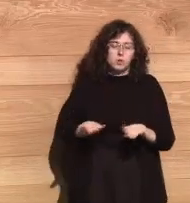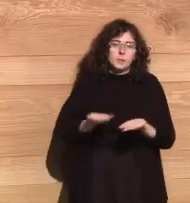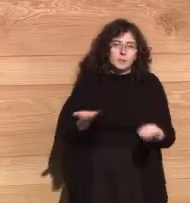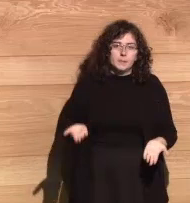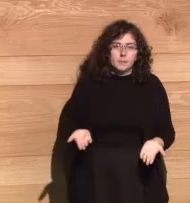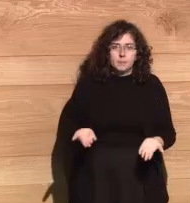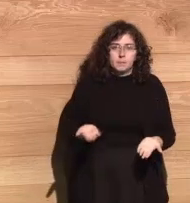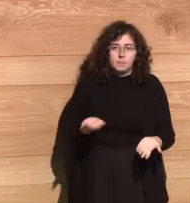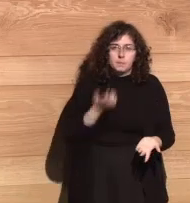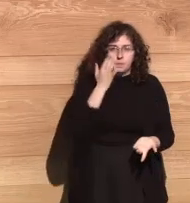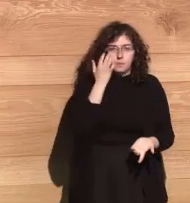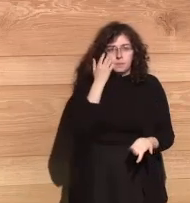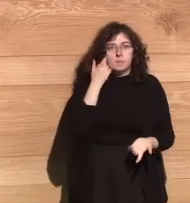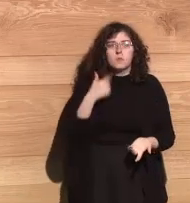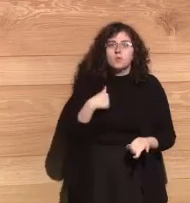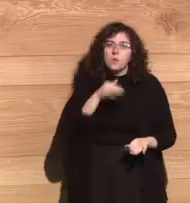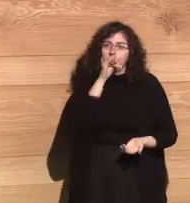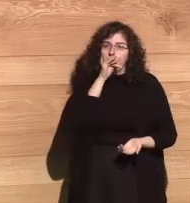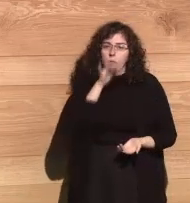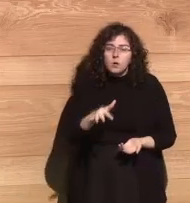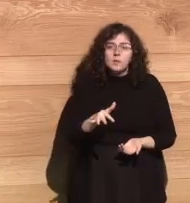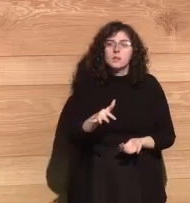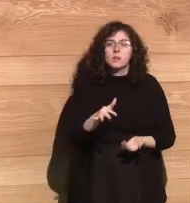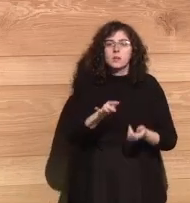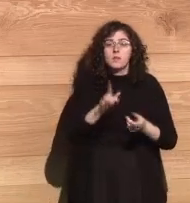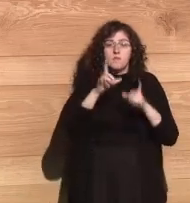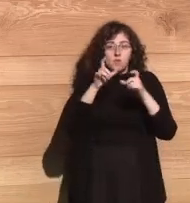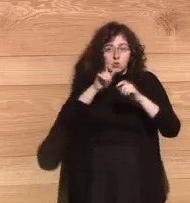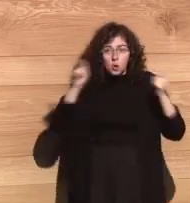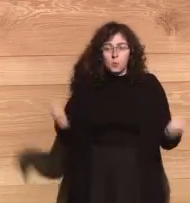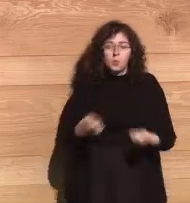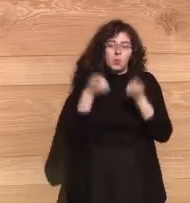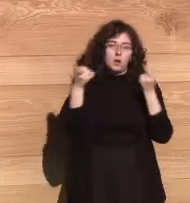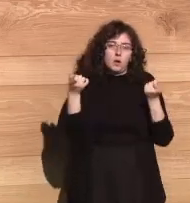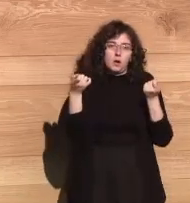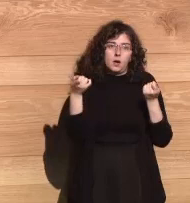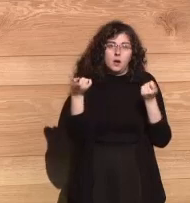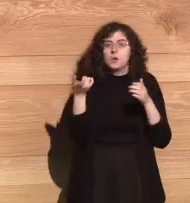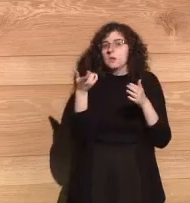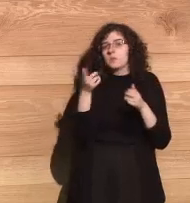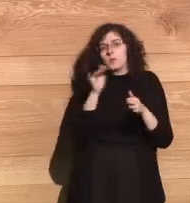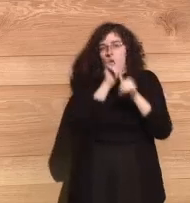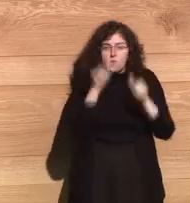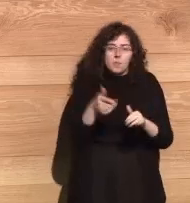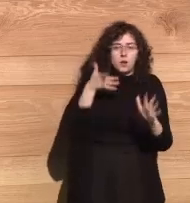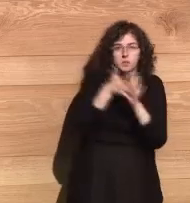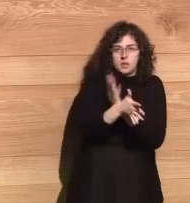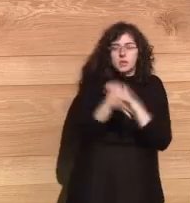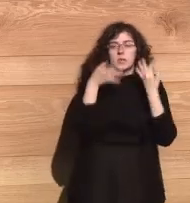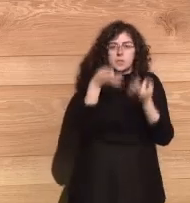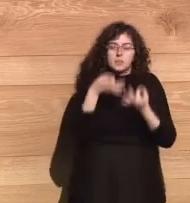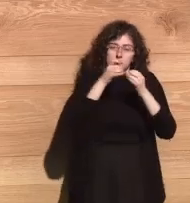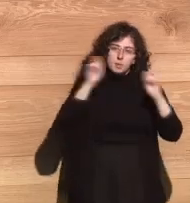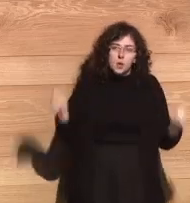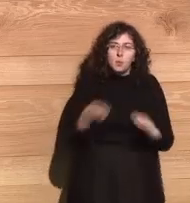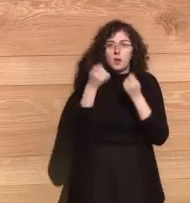Entonces les prometí que no iba a publicar las fotos de manera explotativa, que siempre iban a ser publicadas